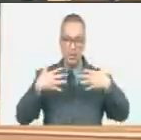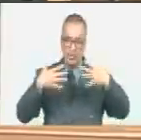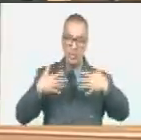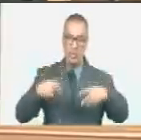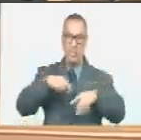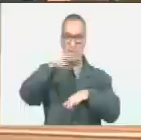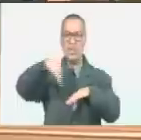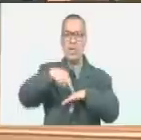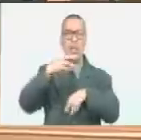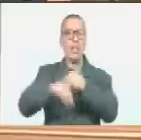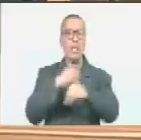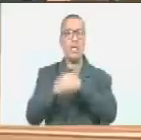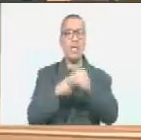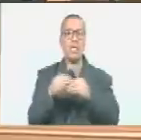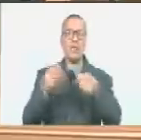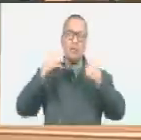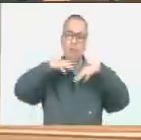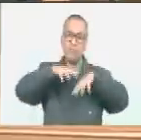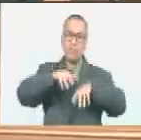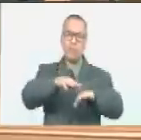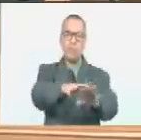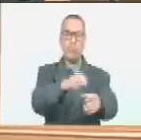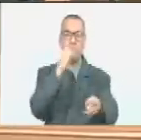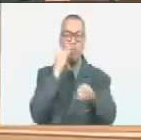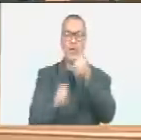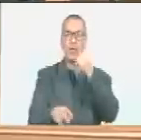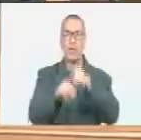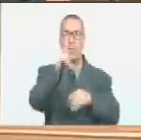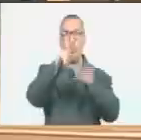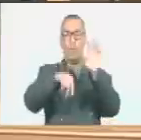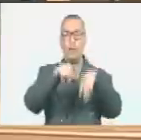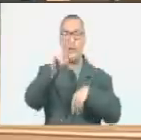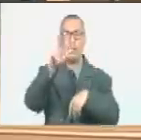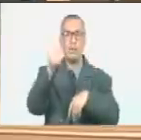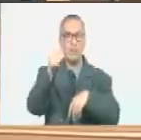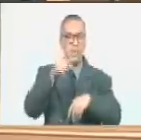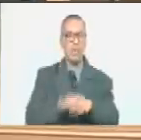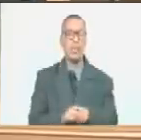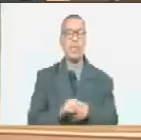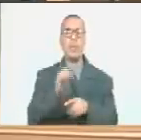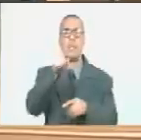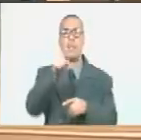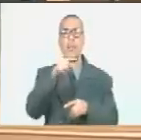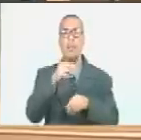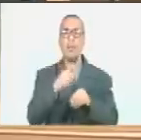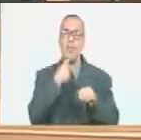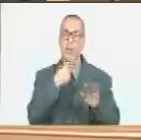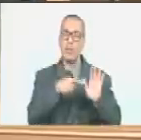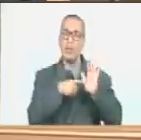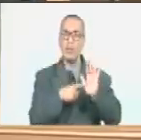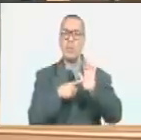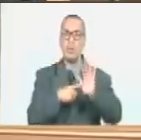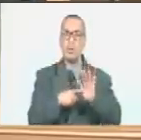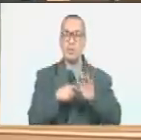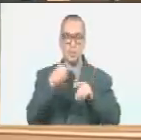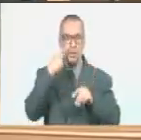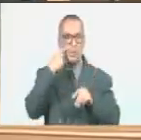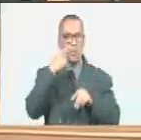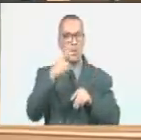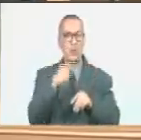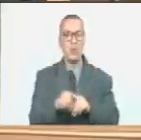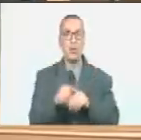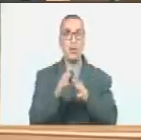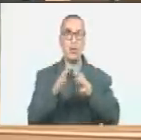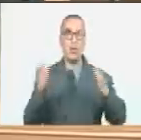nacional causada por la vaguada a finales del 2010, lo que a su vez colocó de manifiesto y en evidencia el